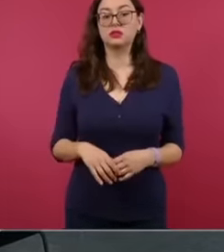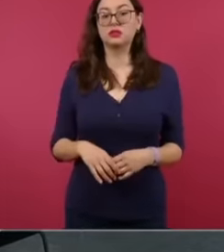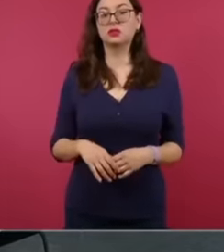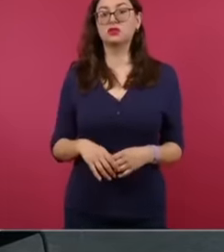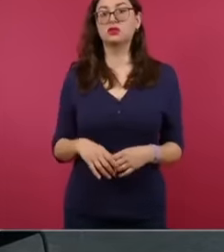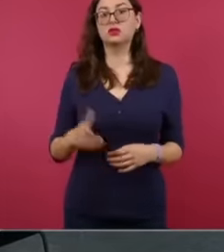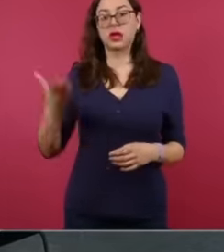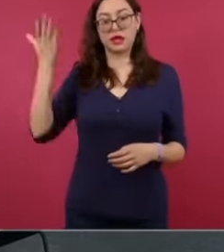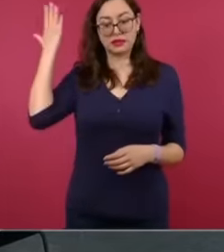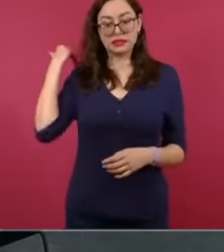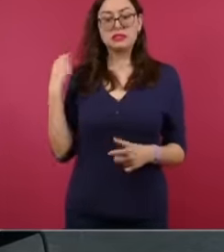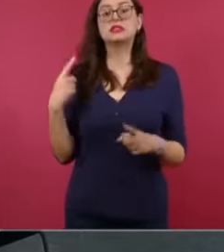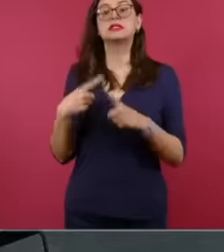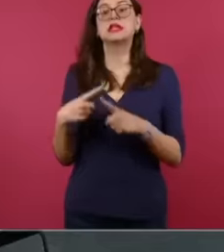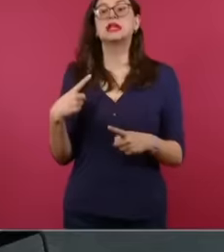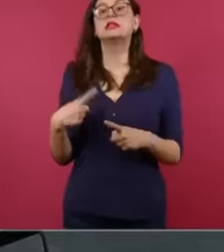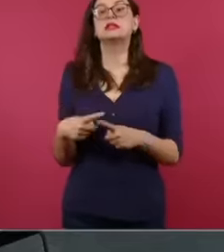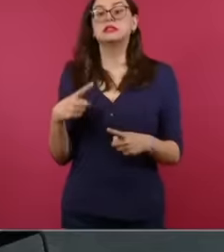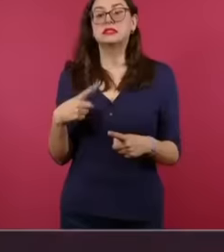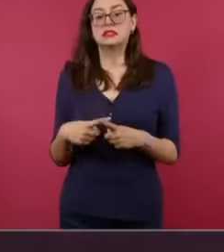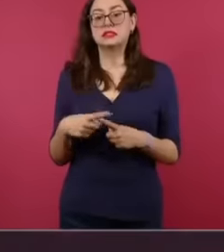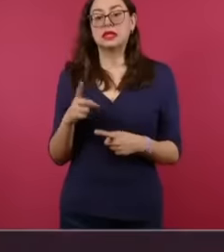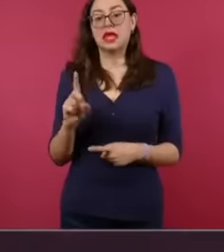Diego Fernández de Ceballos,